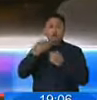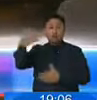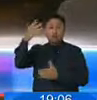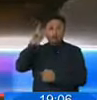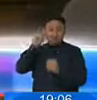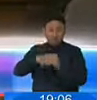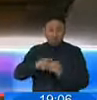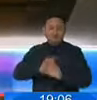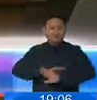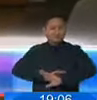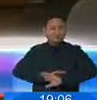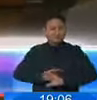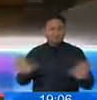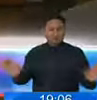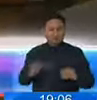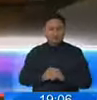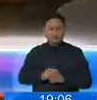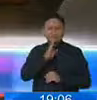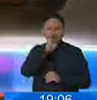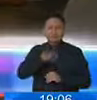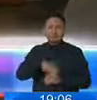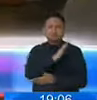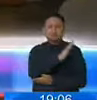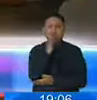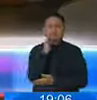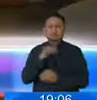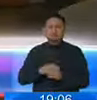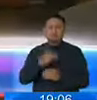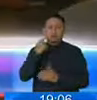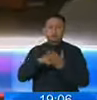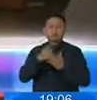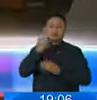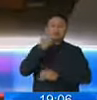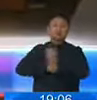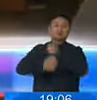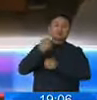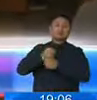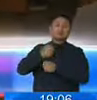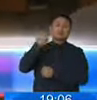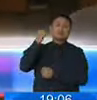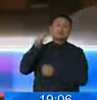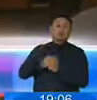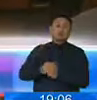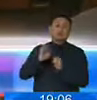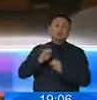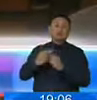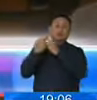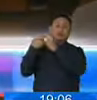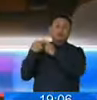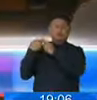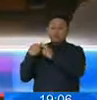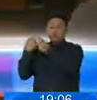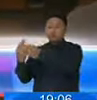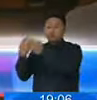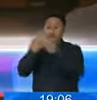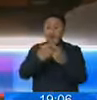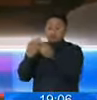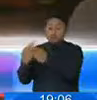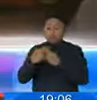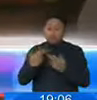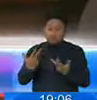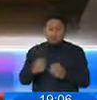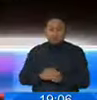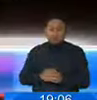con algún régimen. En este caso, en estos últimos 10 años, se pasaban la pelotita de un lado, tenían cargo lo mismo y